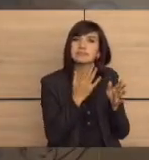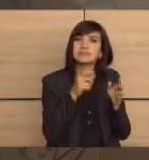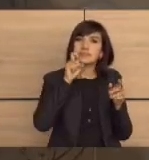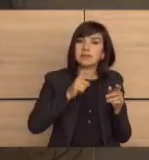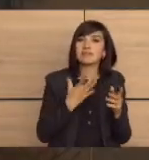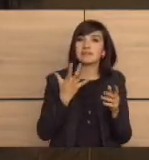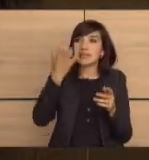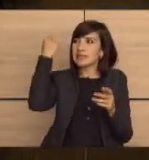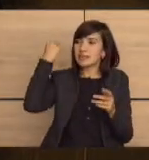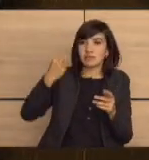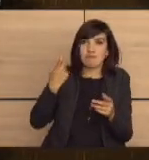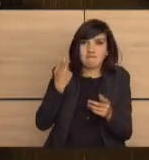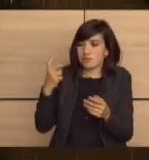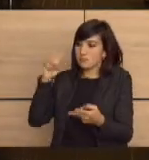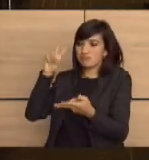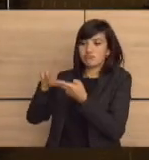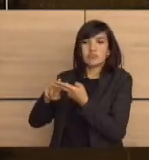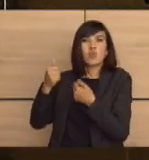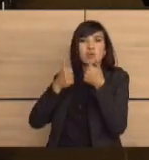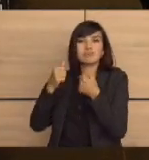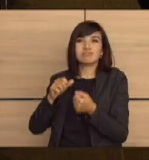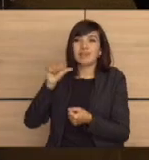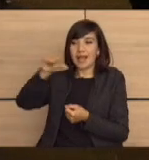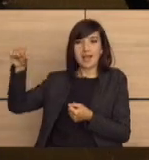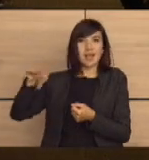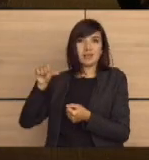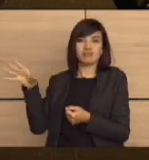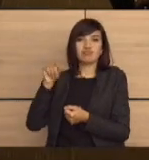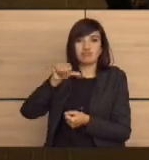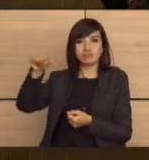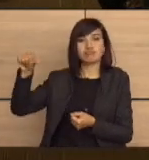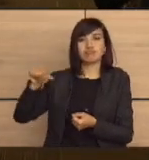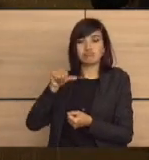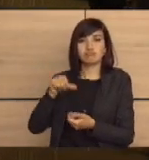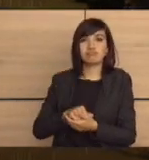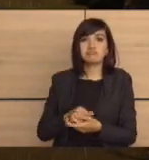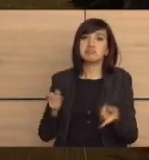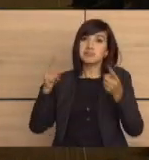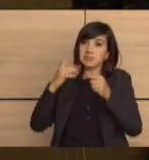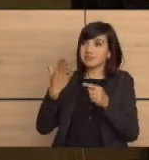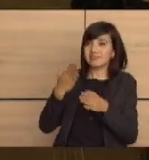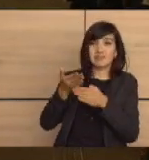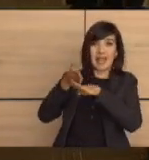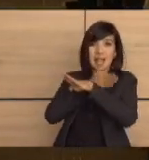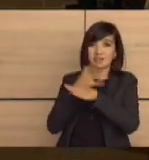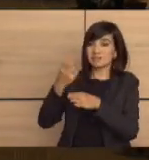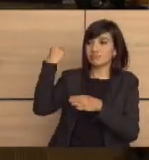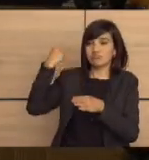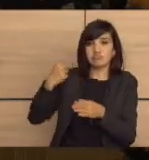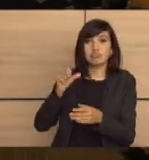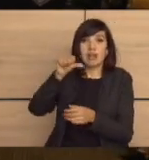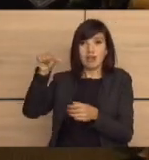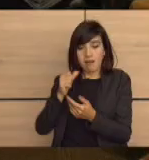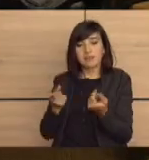no contada de nosotras las mujeres. Nosotras las mujeres también participamos en la historia, los niños